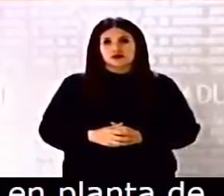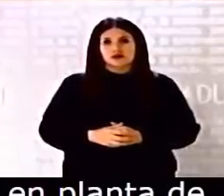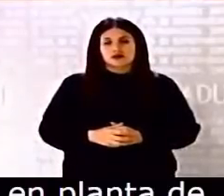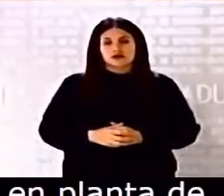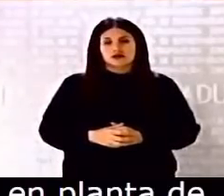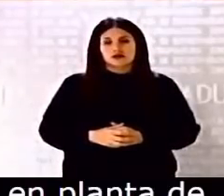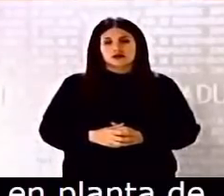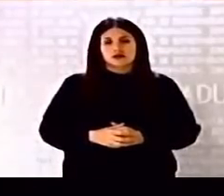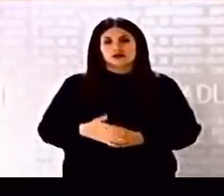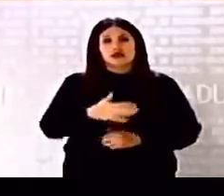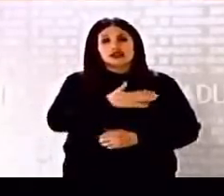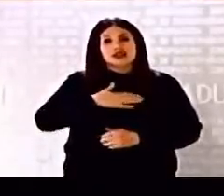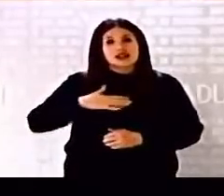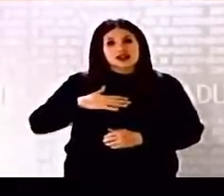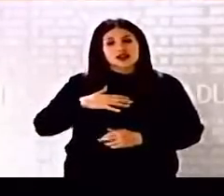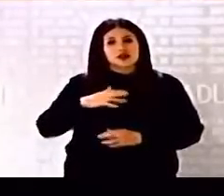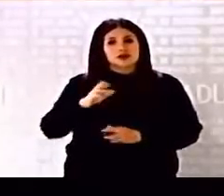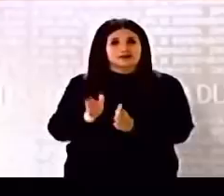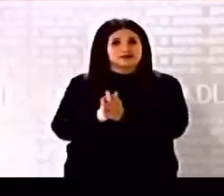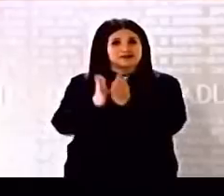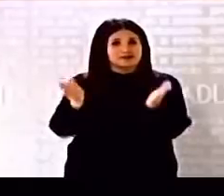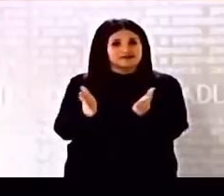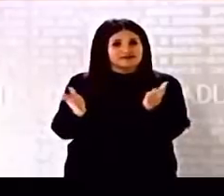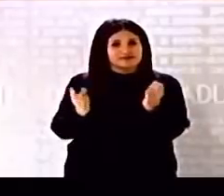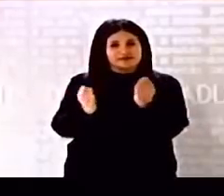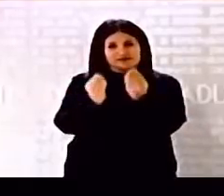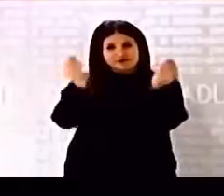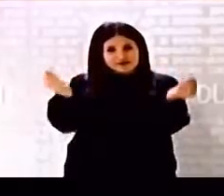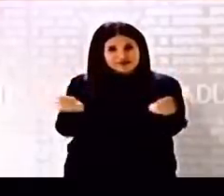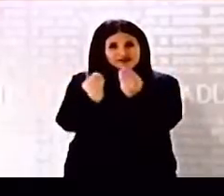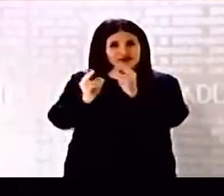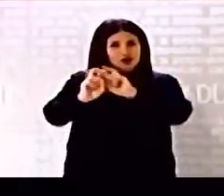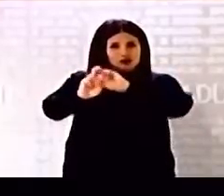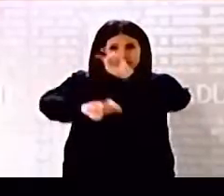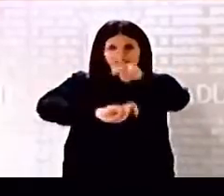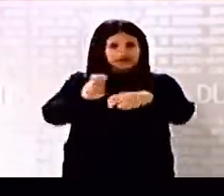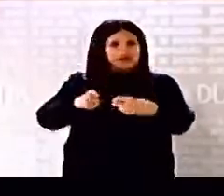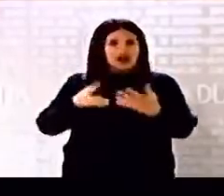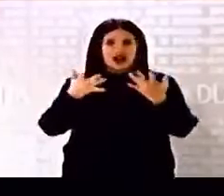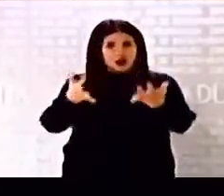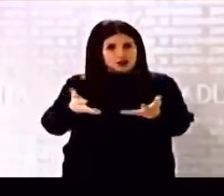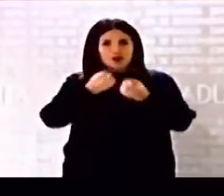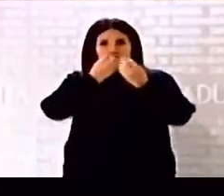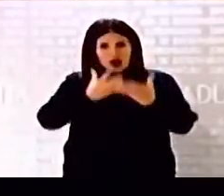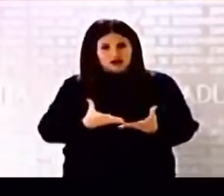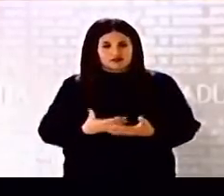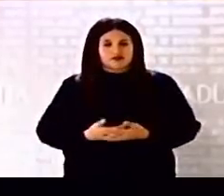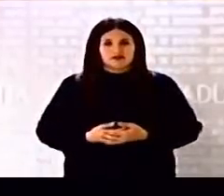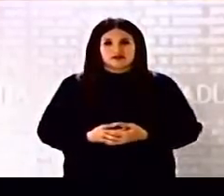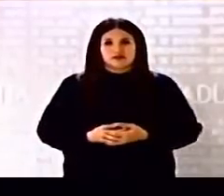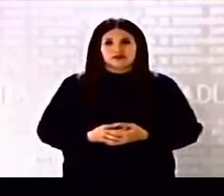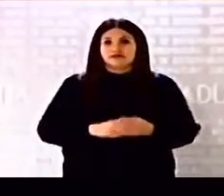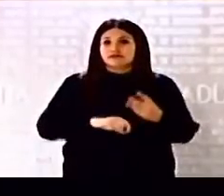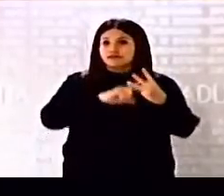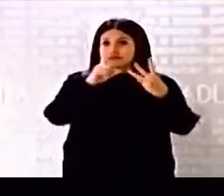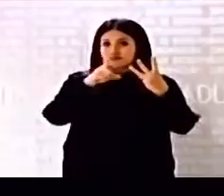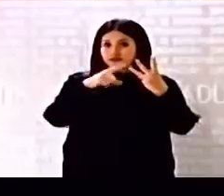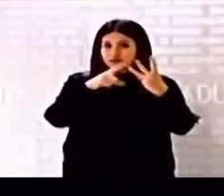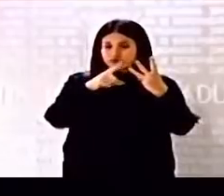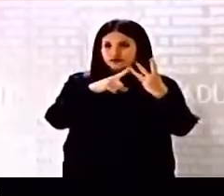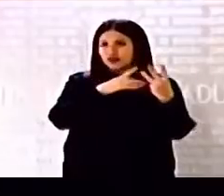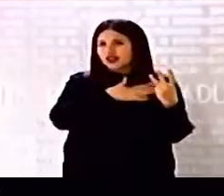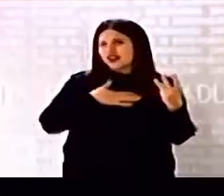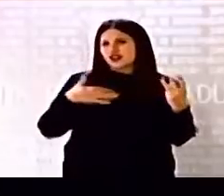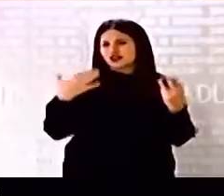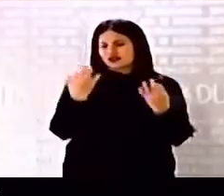Quiero que se recuperen completamente y quiero que se recuperen cuanto antes. En tercer lugar, quiero